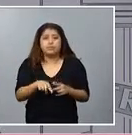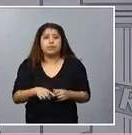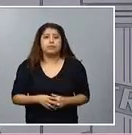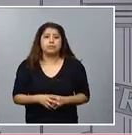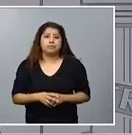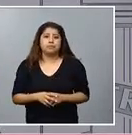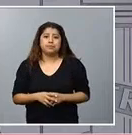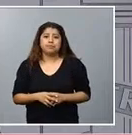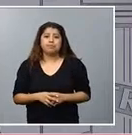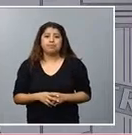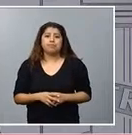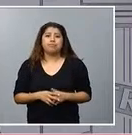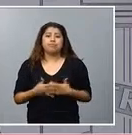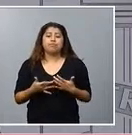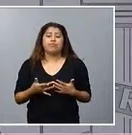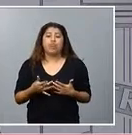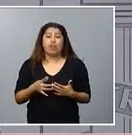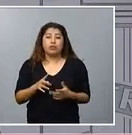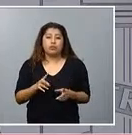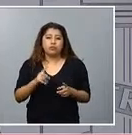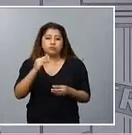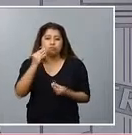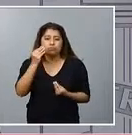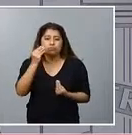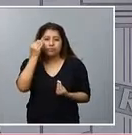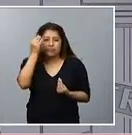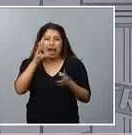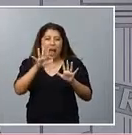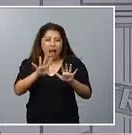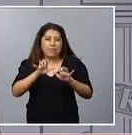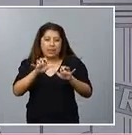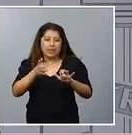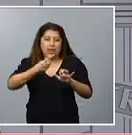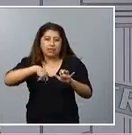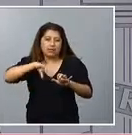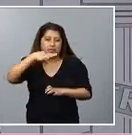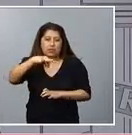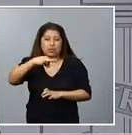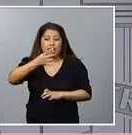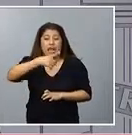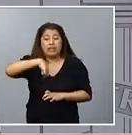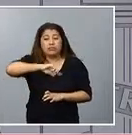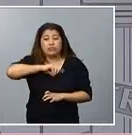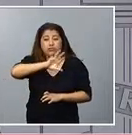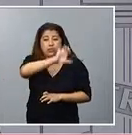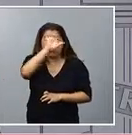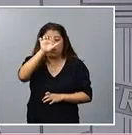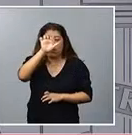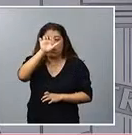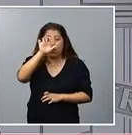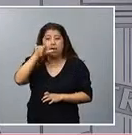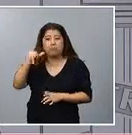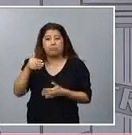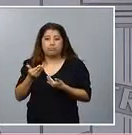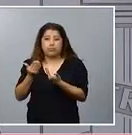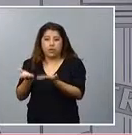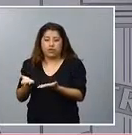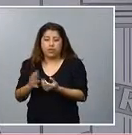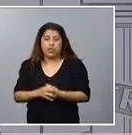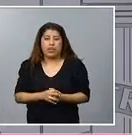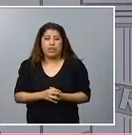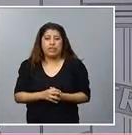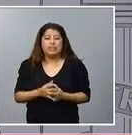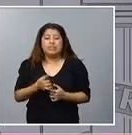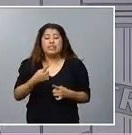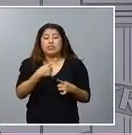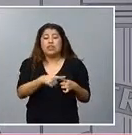Es una lección única en el mundo la que podemos también desde Europa ofrecer, porque por grandes que sean las diferencias, por